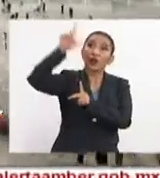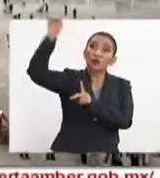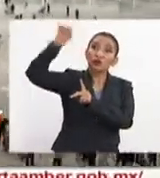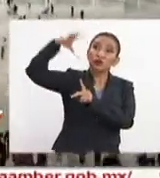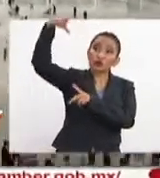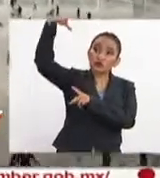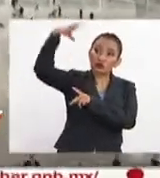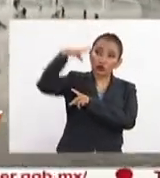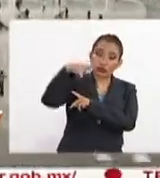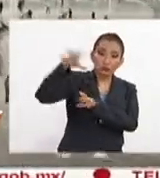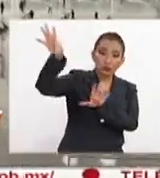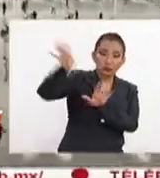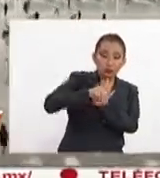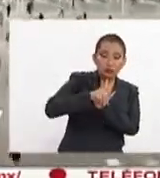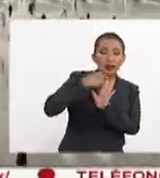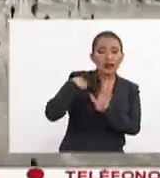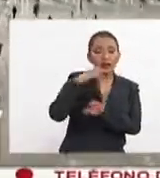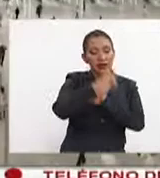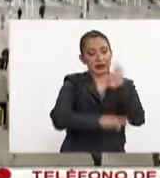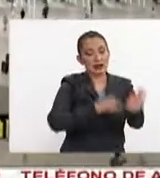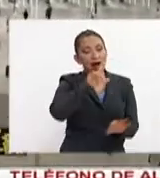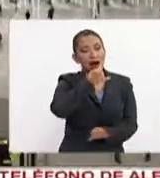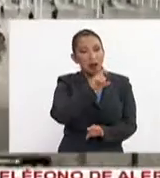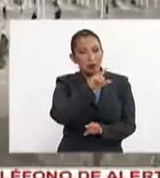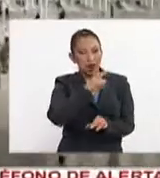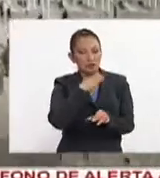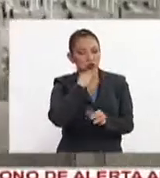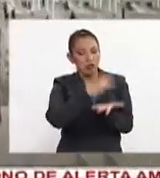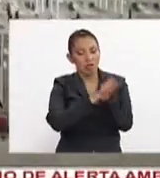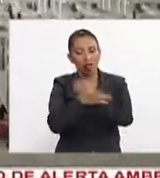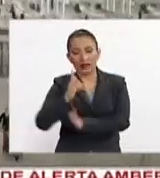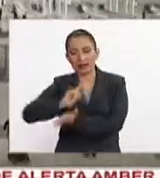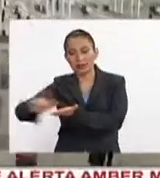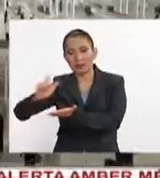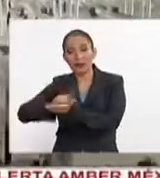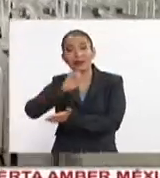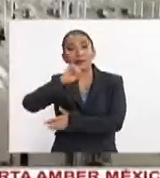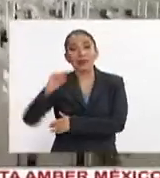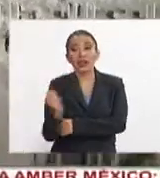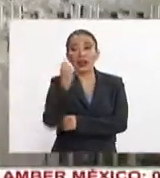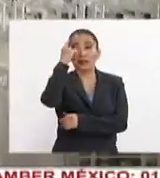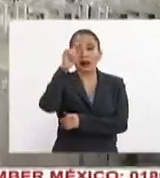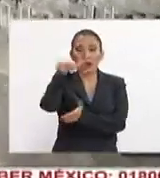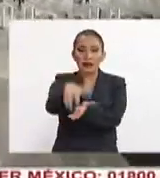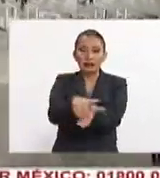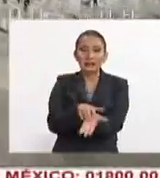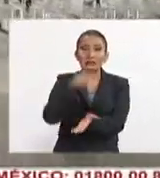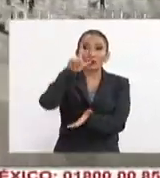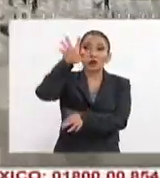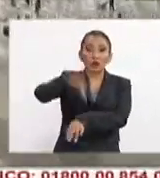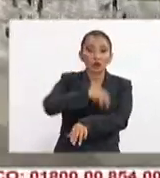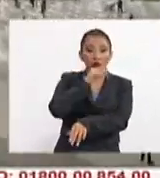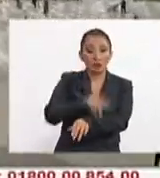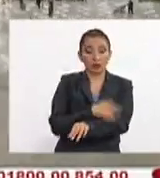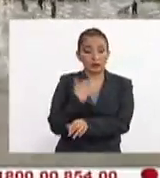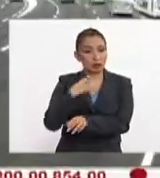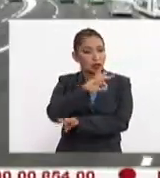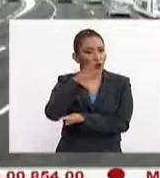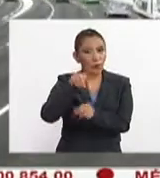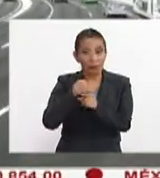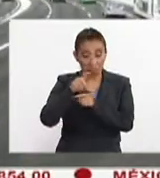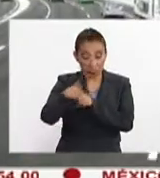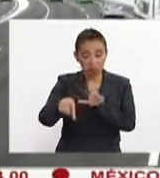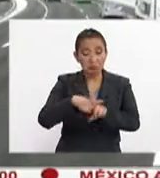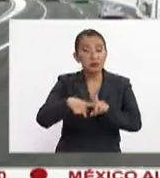energía social, solar y tratamiento de aguas residuales, así como el uso de tecnologías para ahorrar energía. Todo esto, dijo, tendrá un